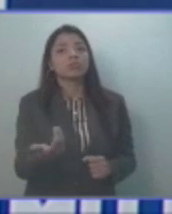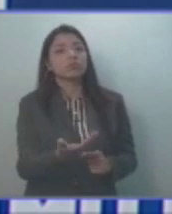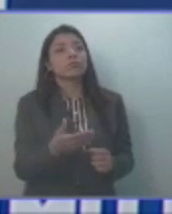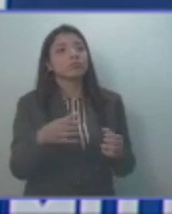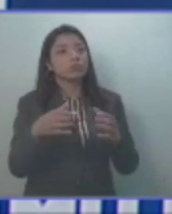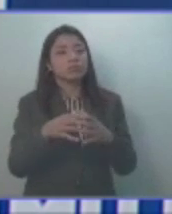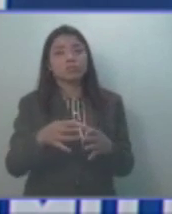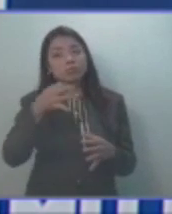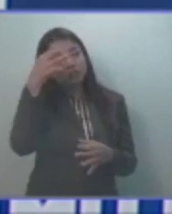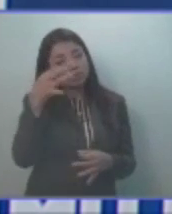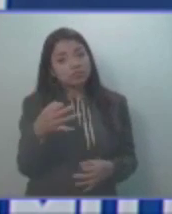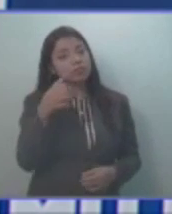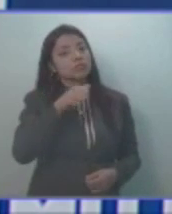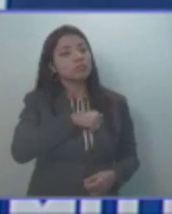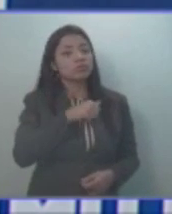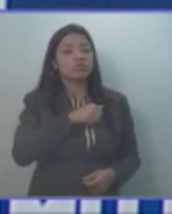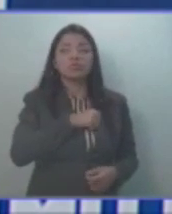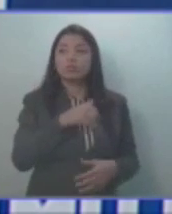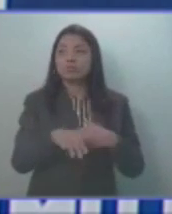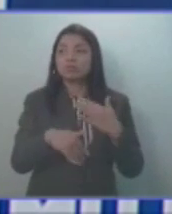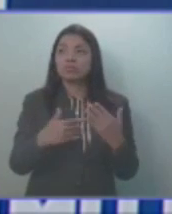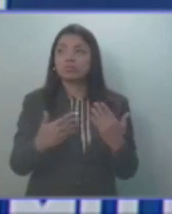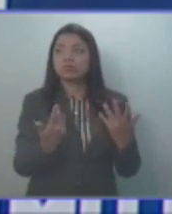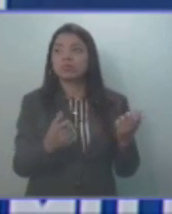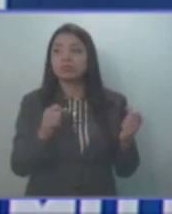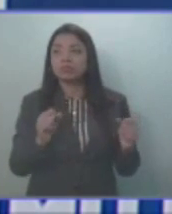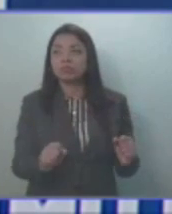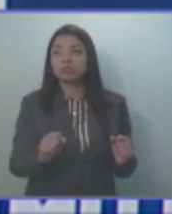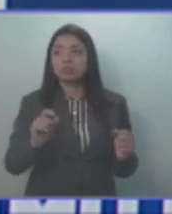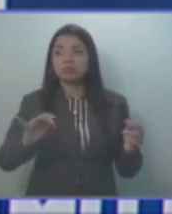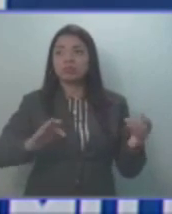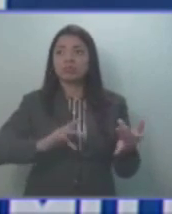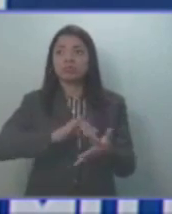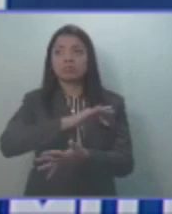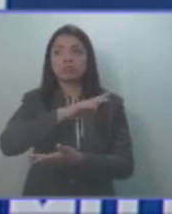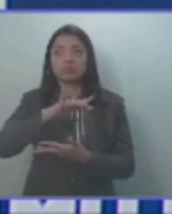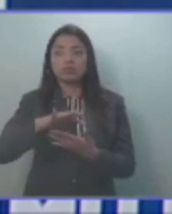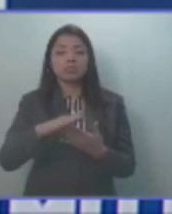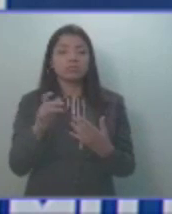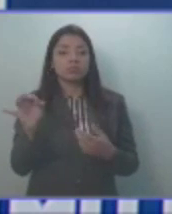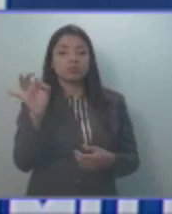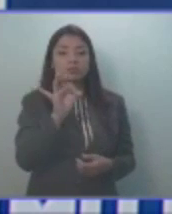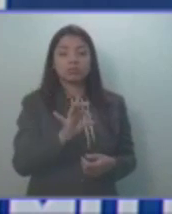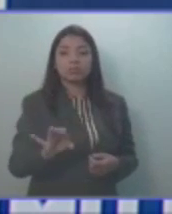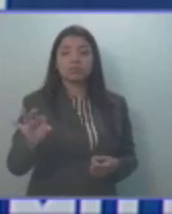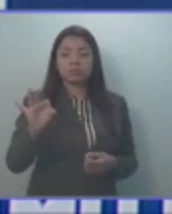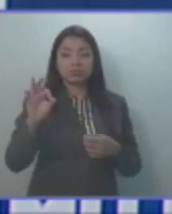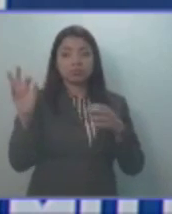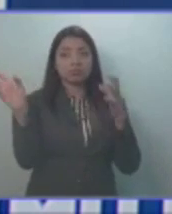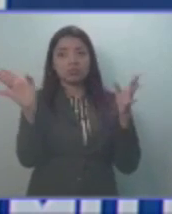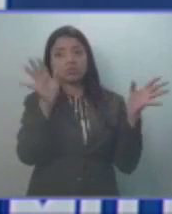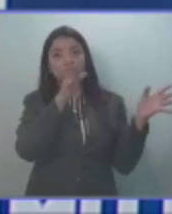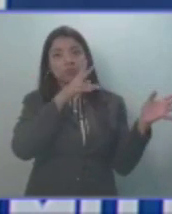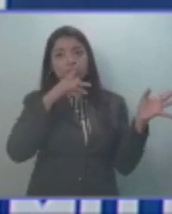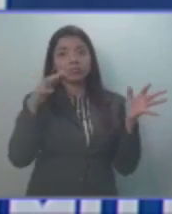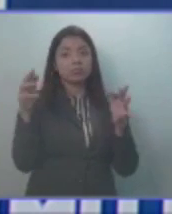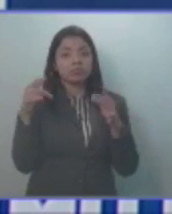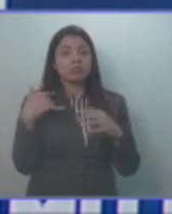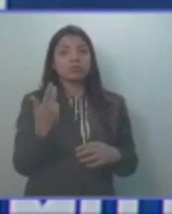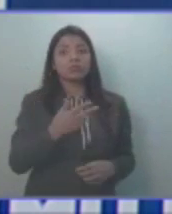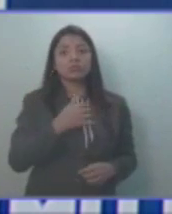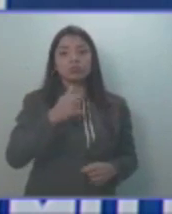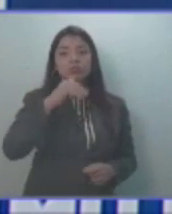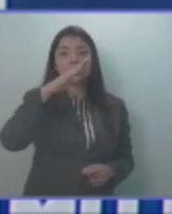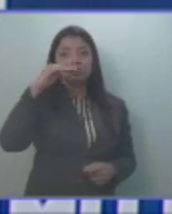con responsabilidad en cuanto al medio ambiente y la calidad de aire que respiramos en nuestro